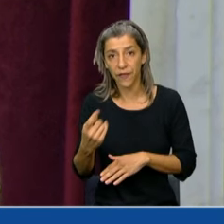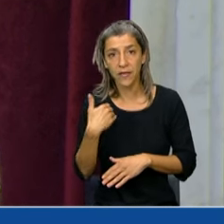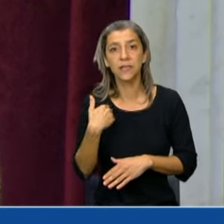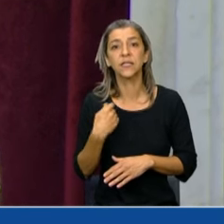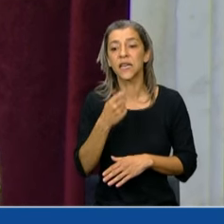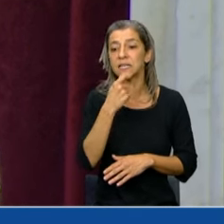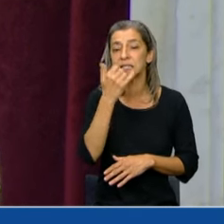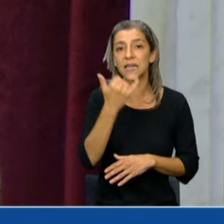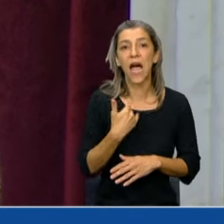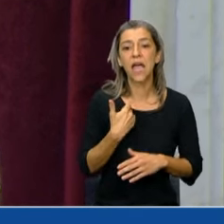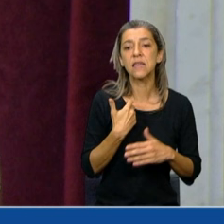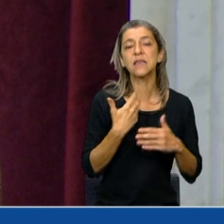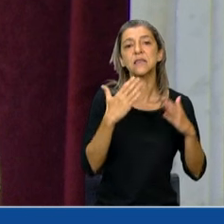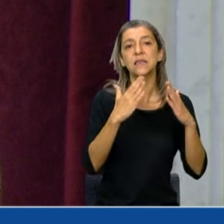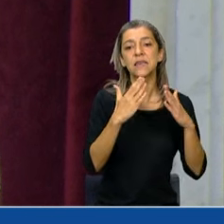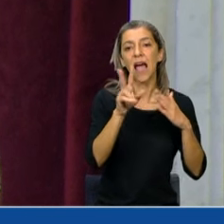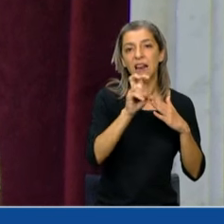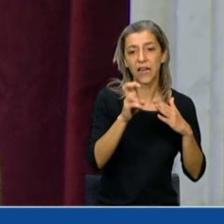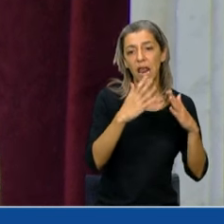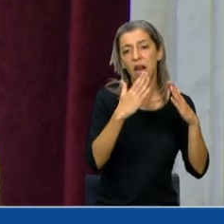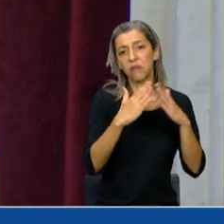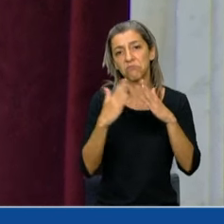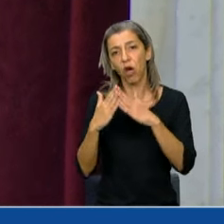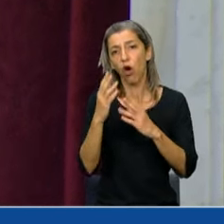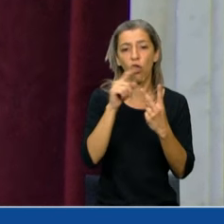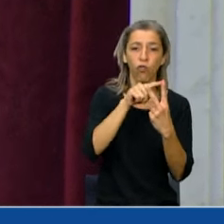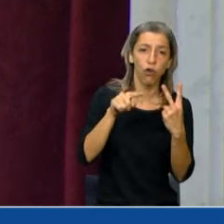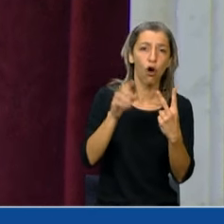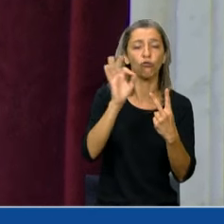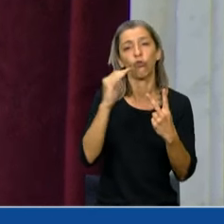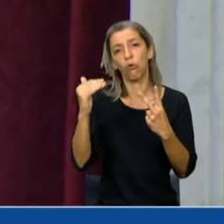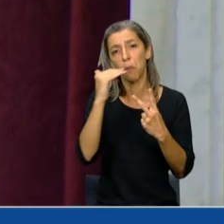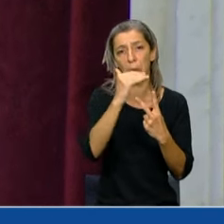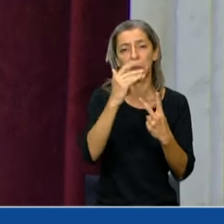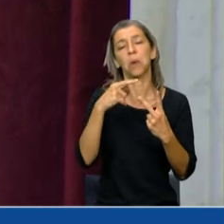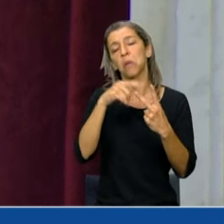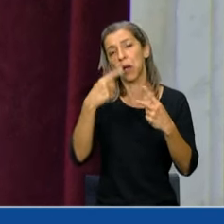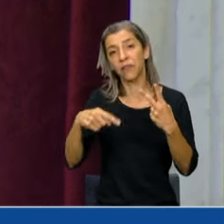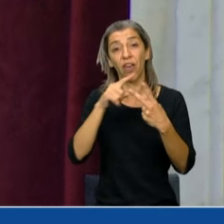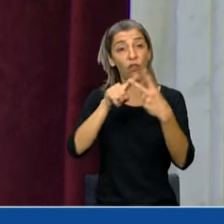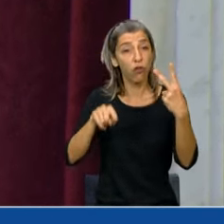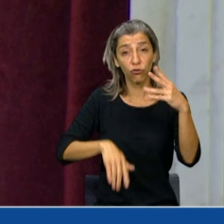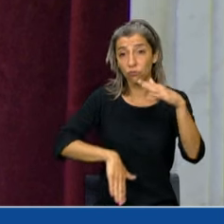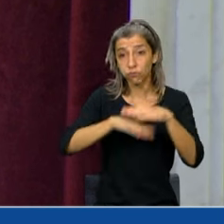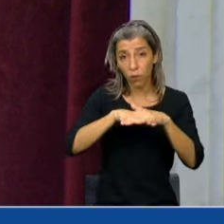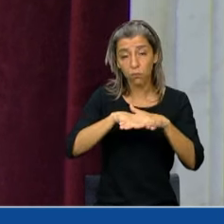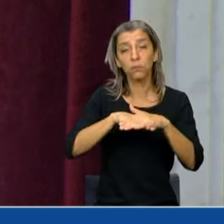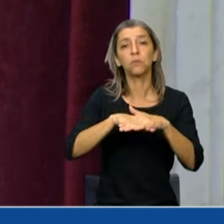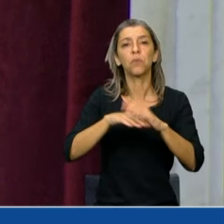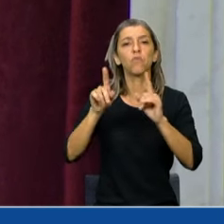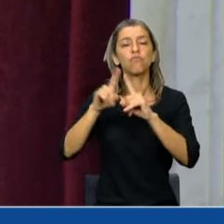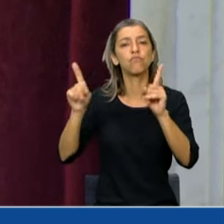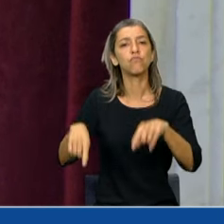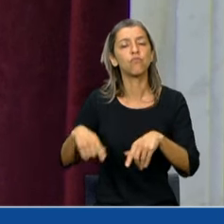inmuebles estarían estarán exentos del pago del monotributo el monotributo no tiene exenciones porque en